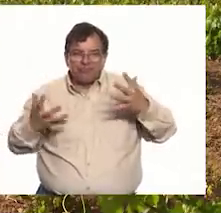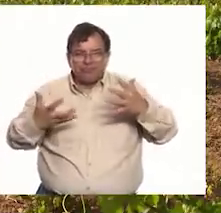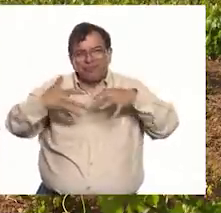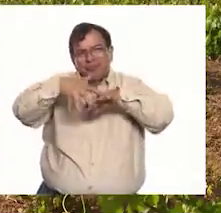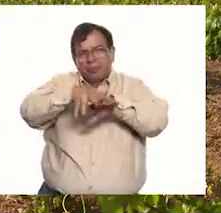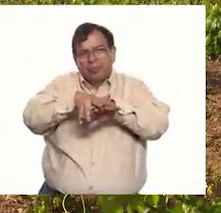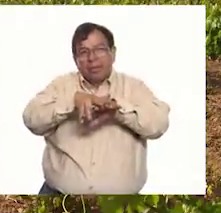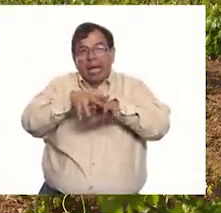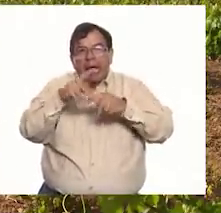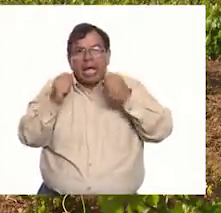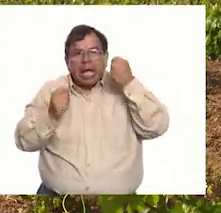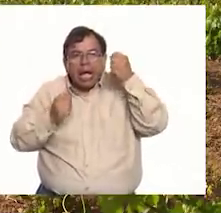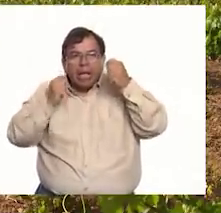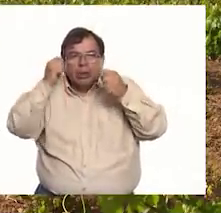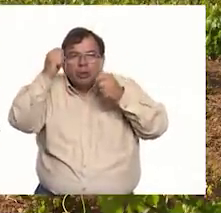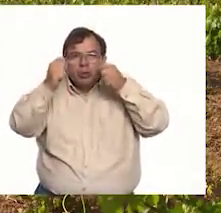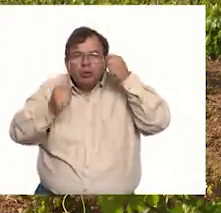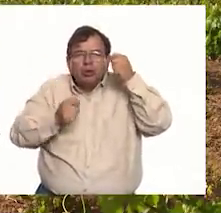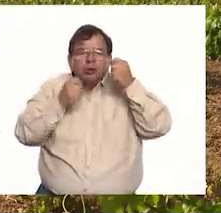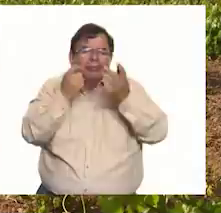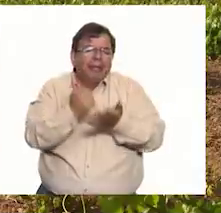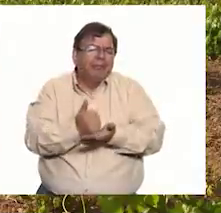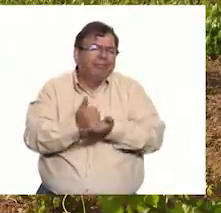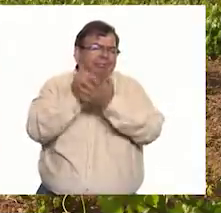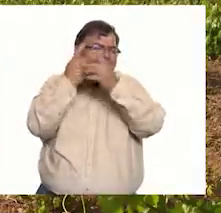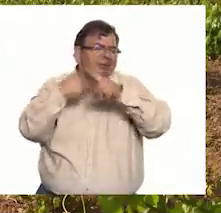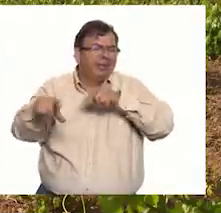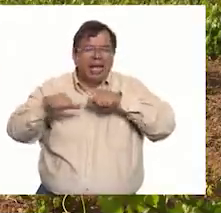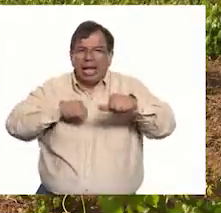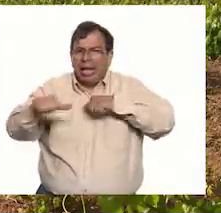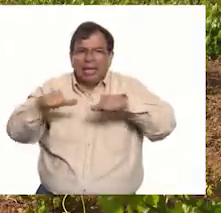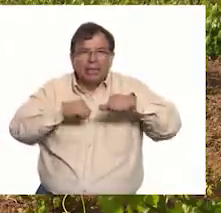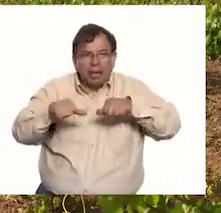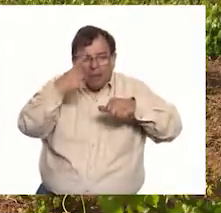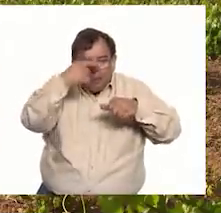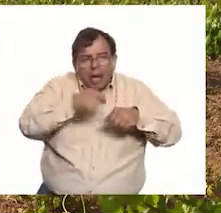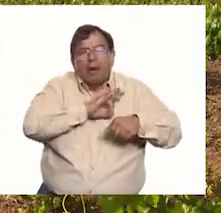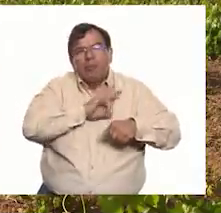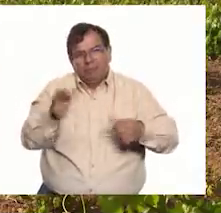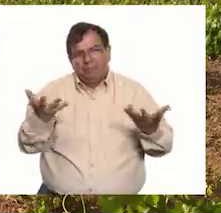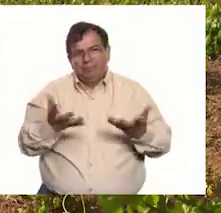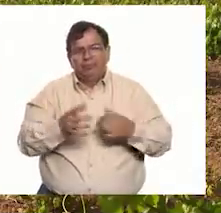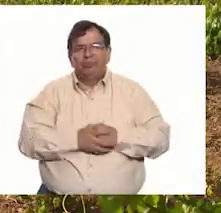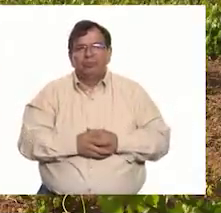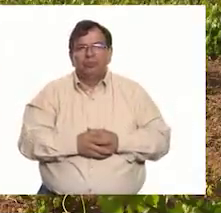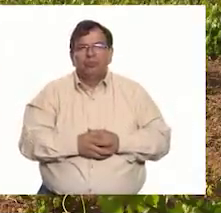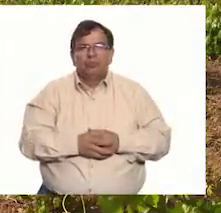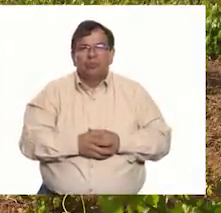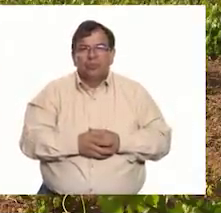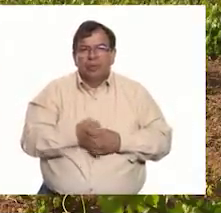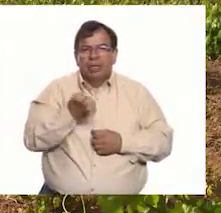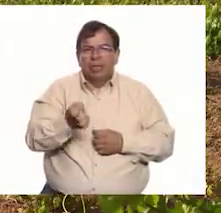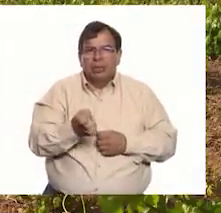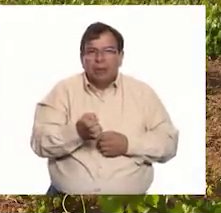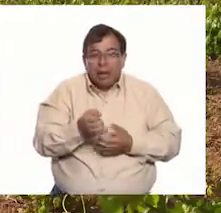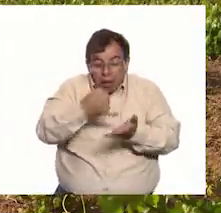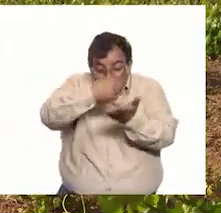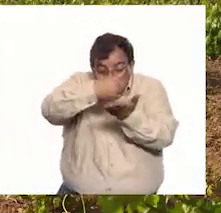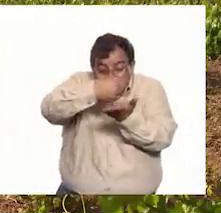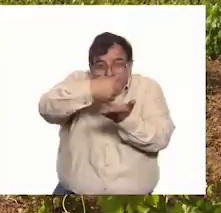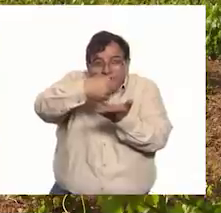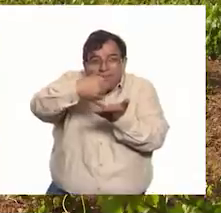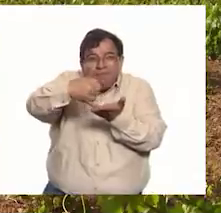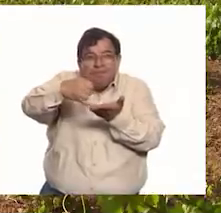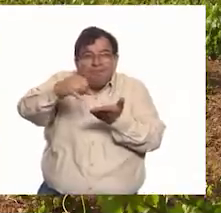del turismo, echa mano de múltiples actividades para desarrollarse. En este caso, el cultivo de la